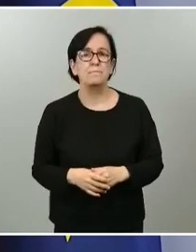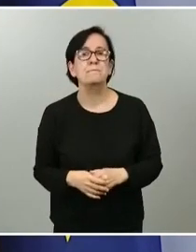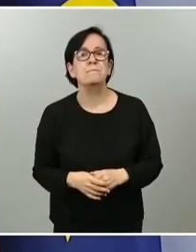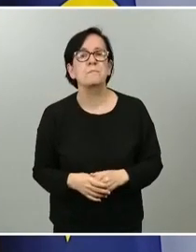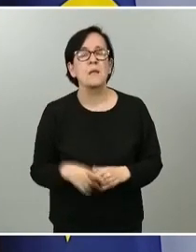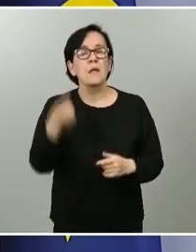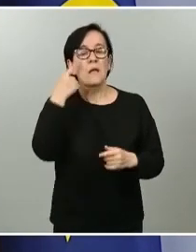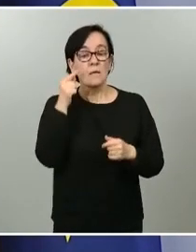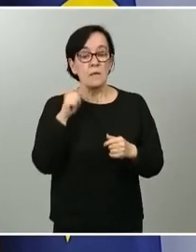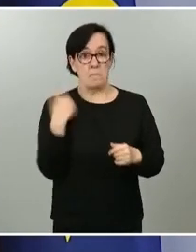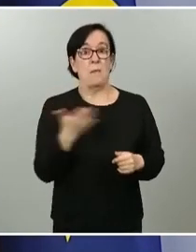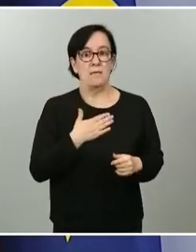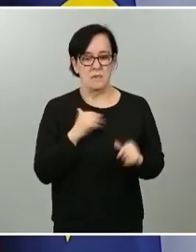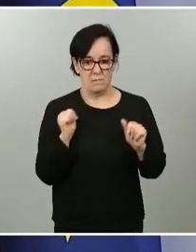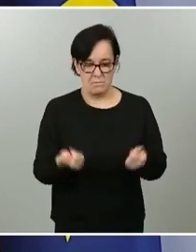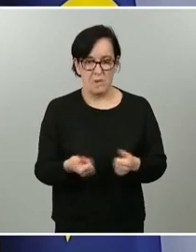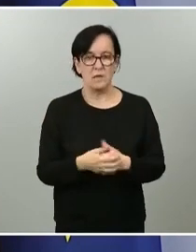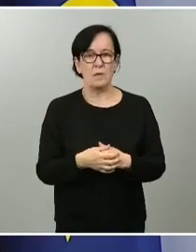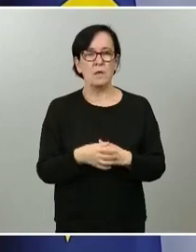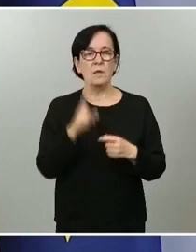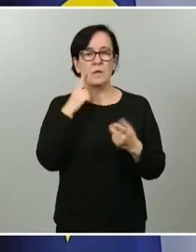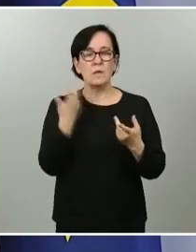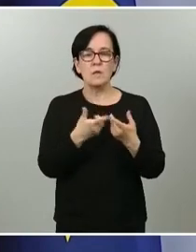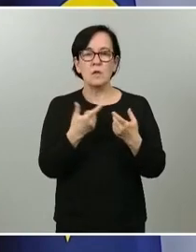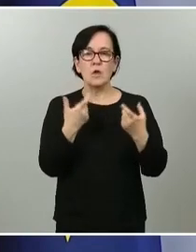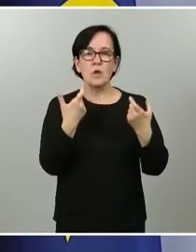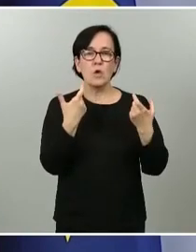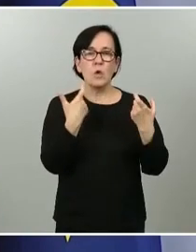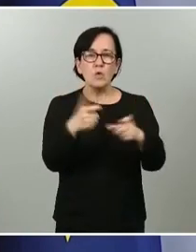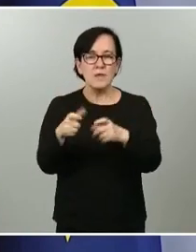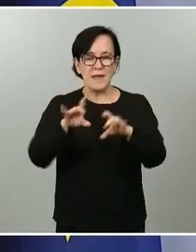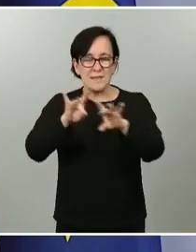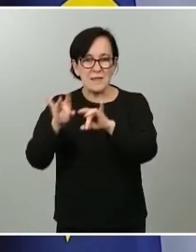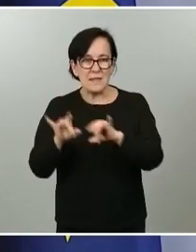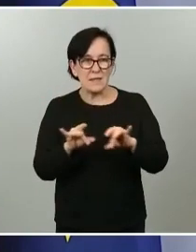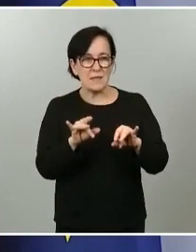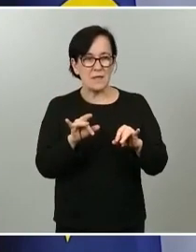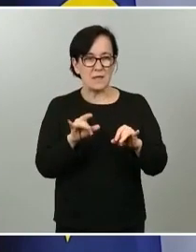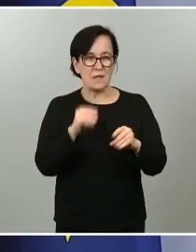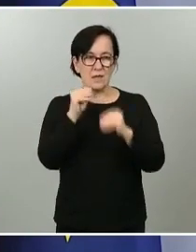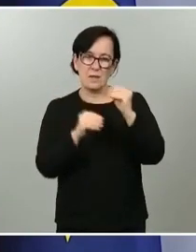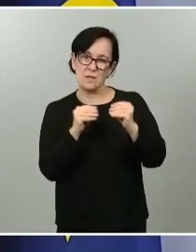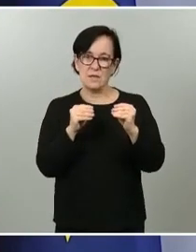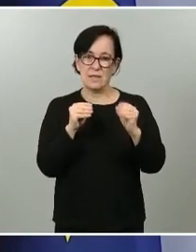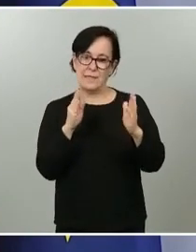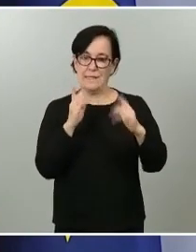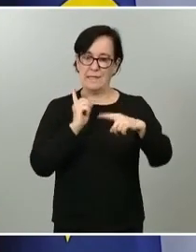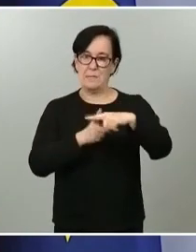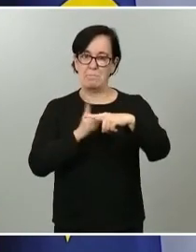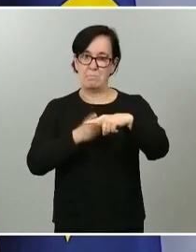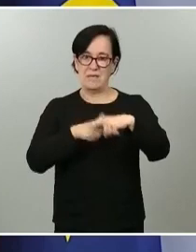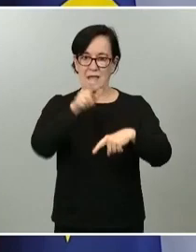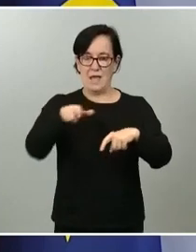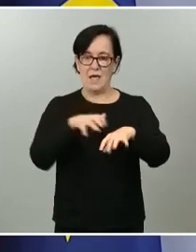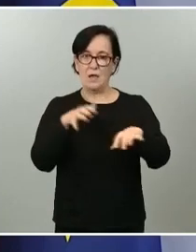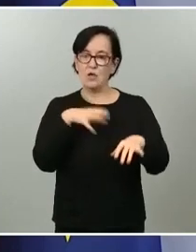a partir de mañana, qué otras unidades territoriales donde habitan esta casi mitad de la población española que todavía no